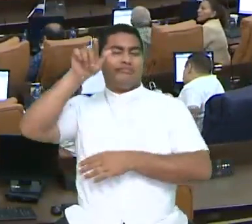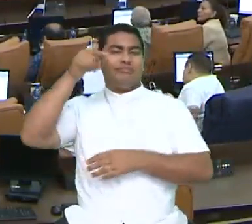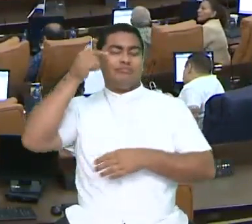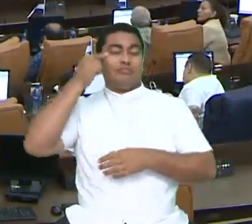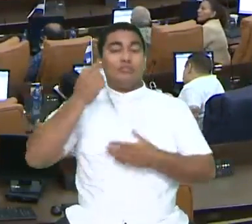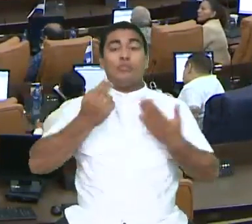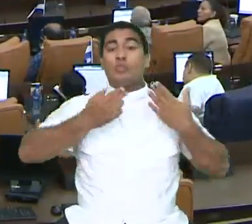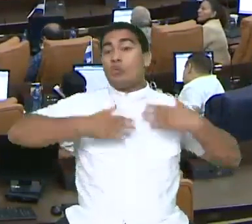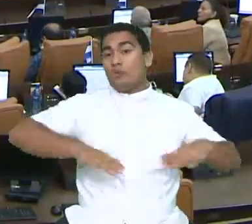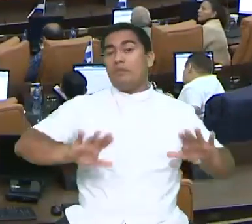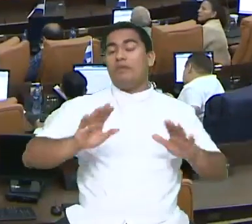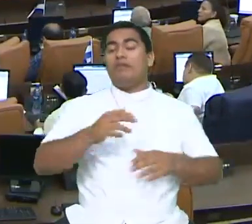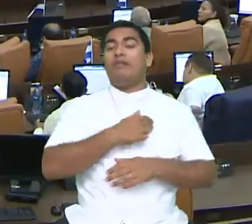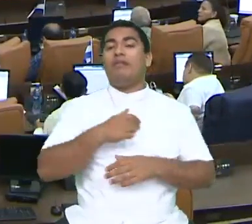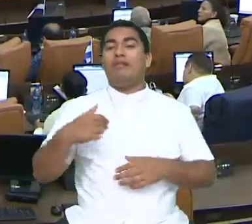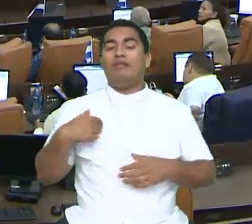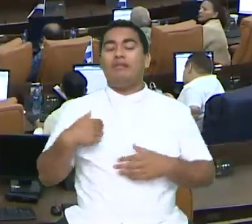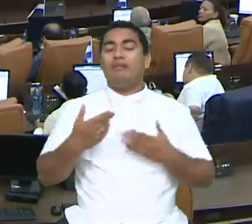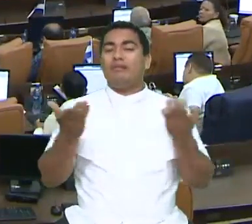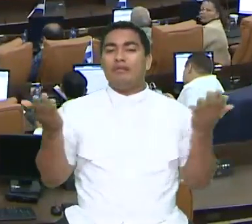Naturalmente que eso lo vamos a hacer